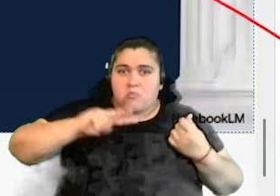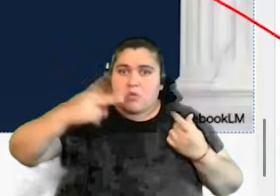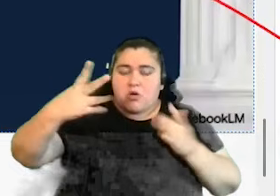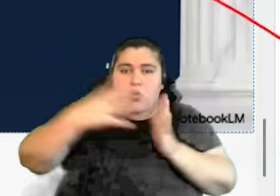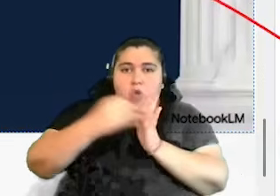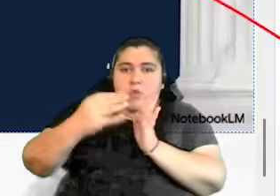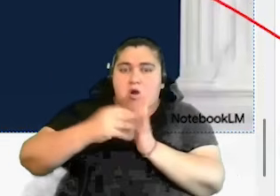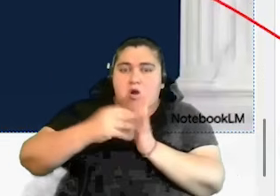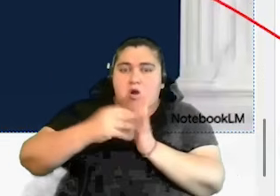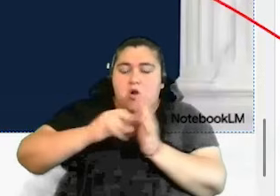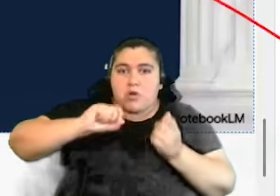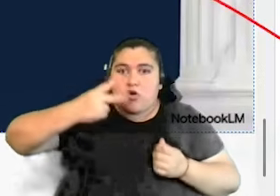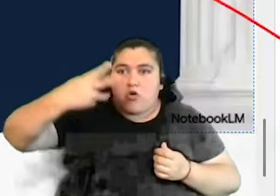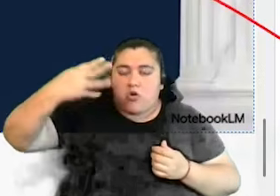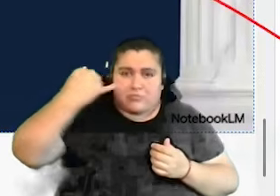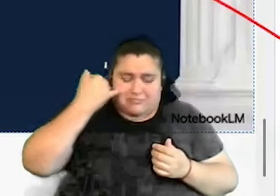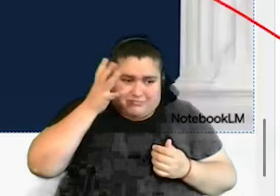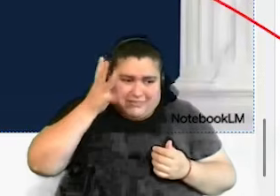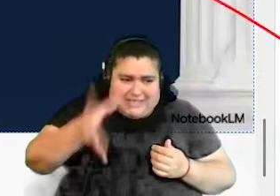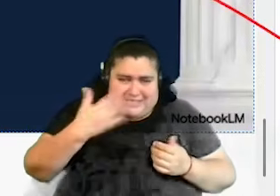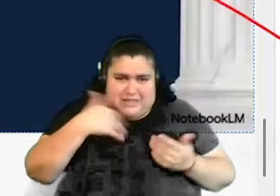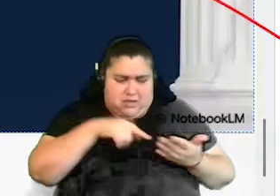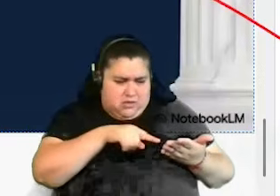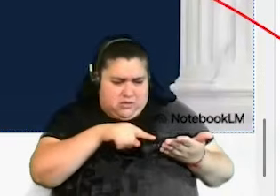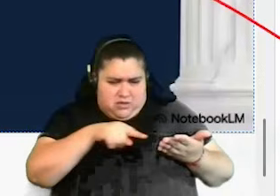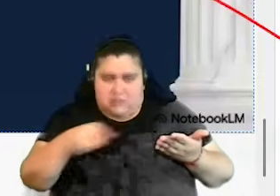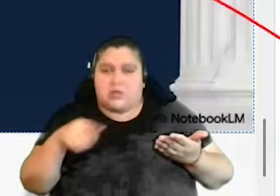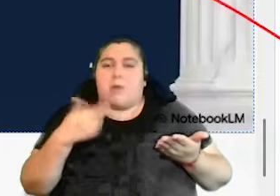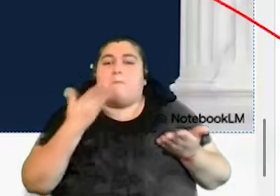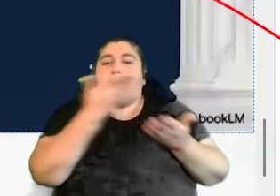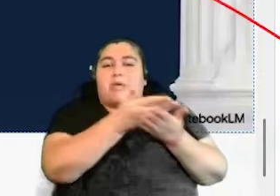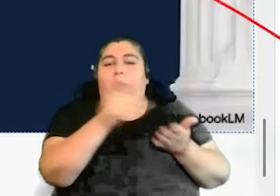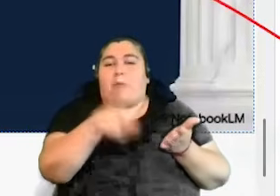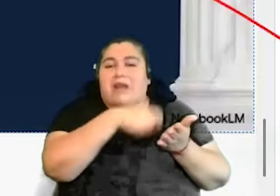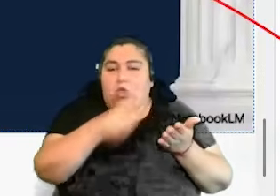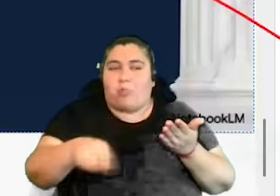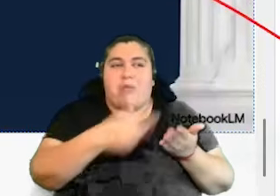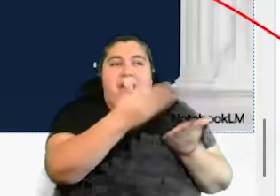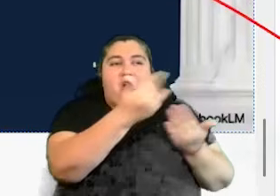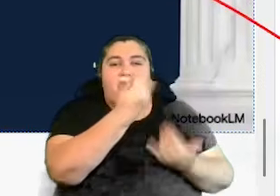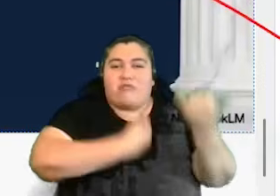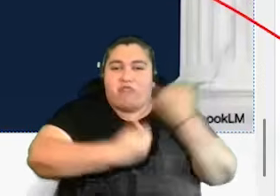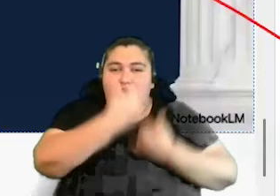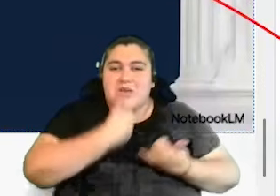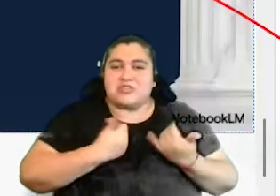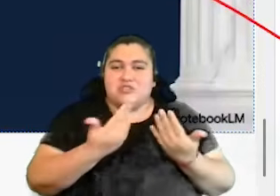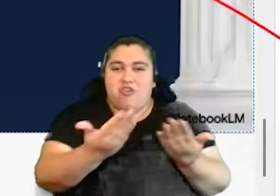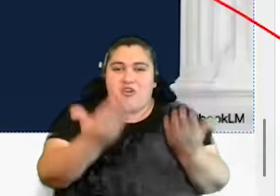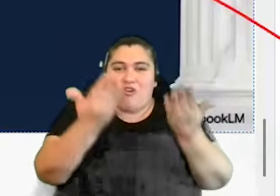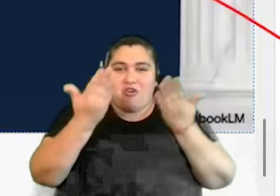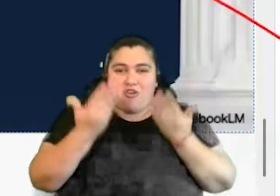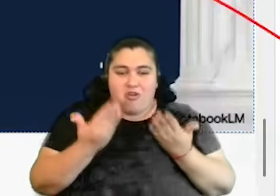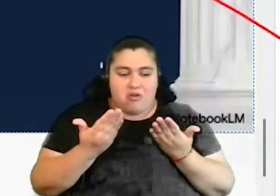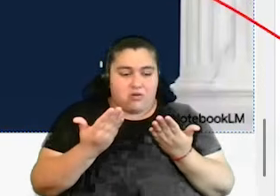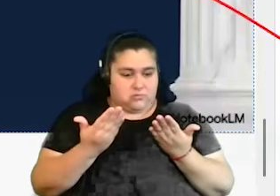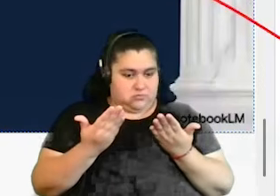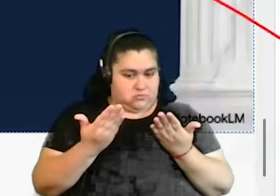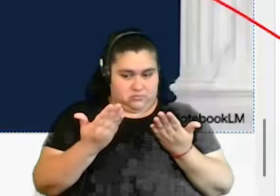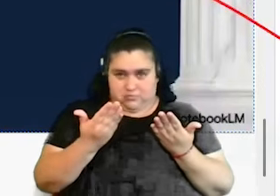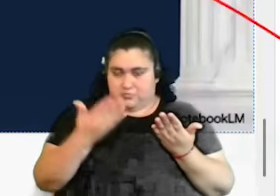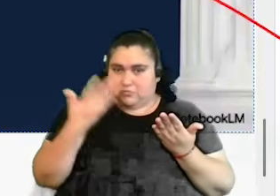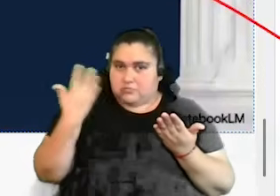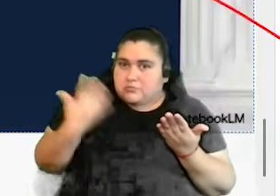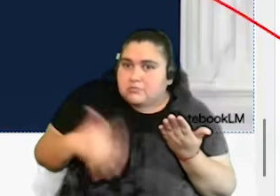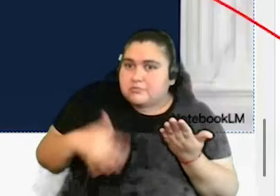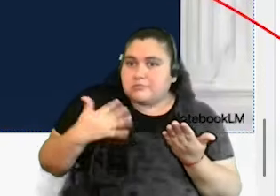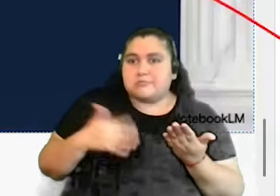sea, cuando uno después le pide a Mercado Pago o a quien sea un extracto, hay rendimientos del